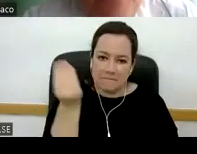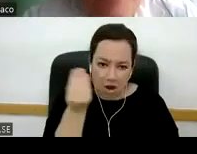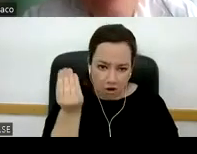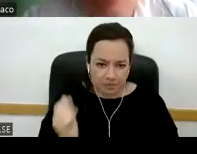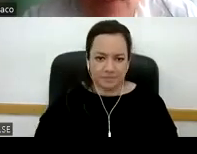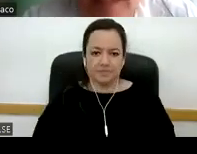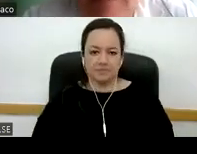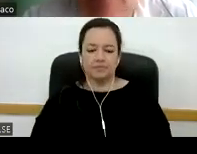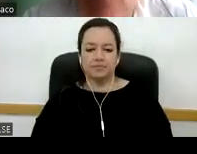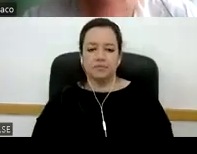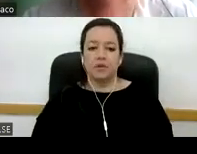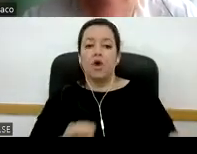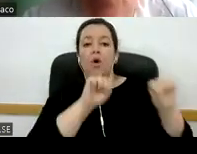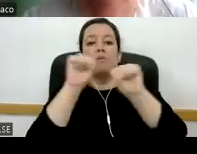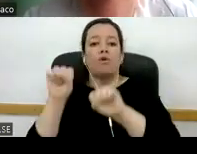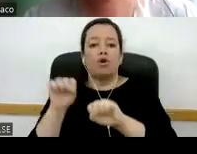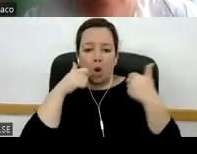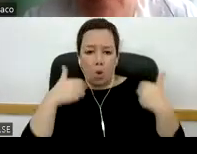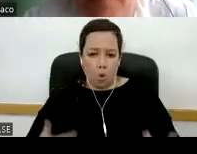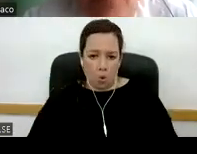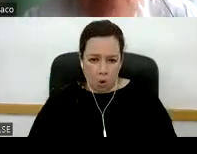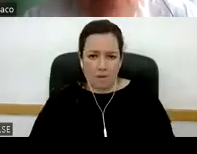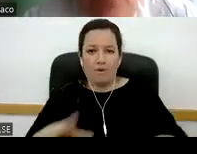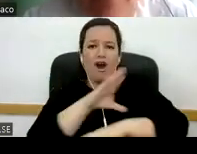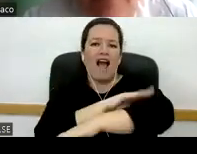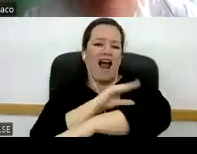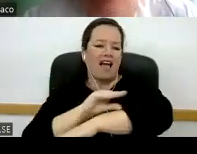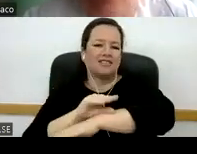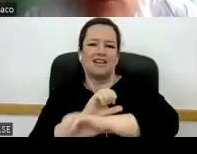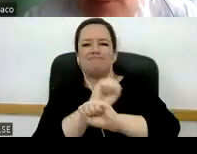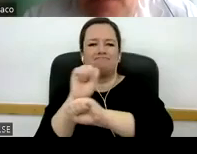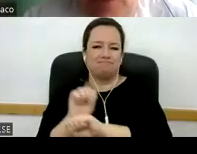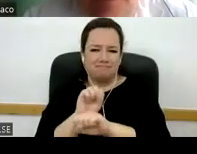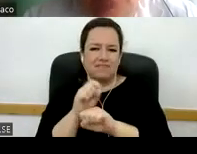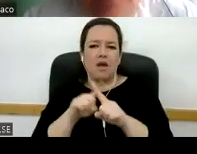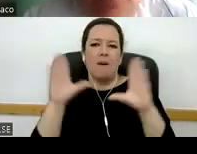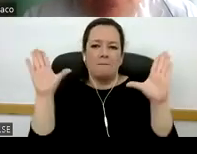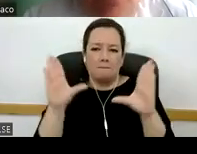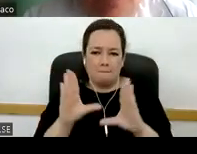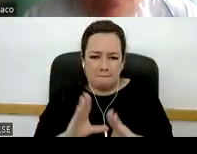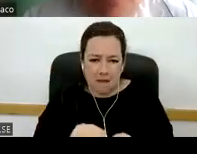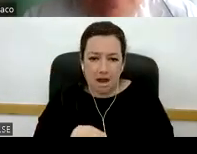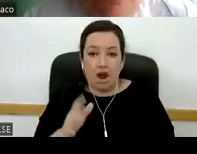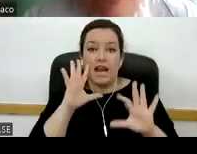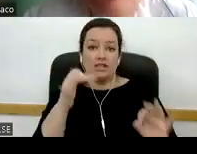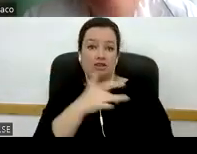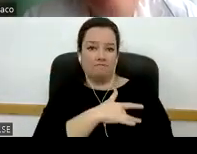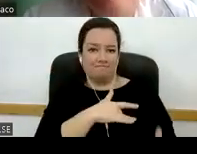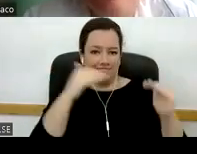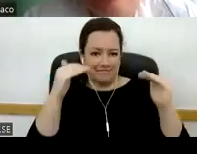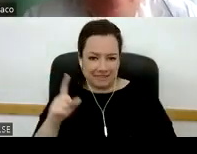bueno. Protege las grasas corporales de desoxidación como antiinflamatorio que es, por lo tanto también disminuiríamos el riesgo cardiovascular por esta